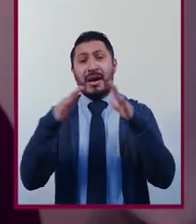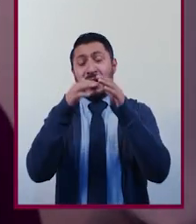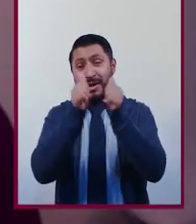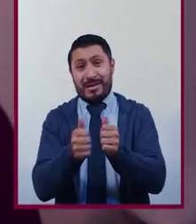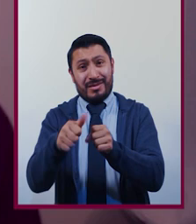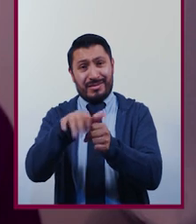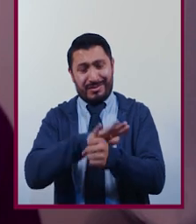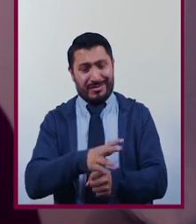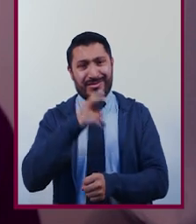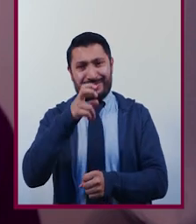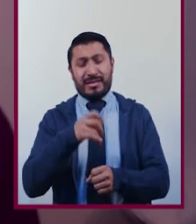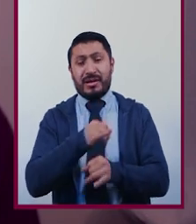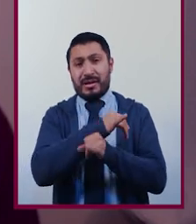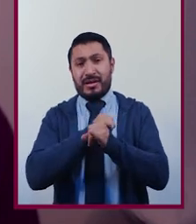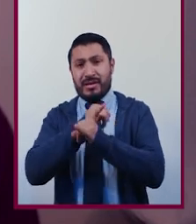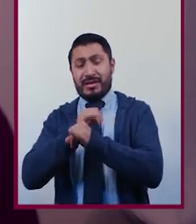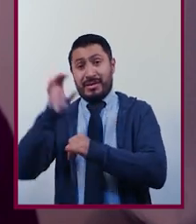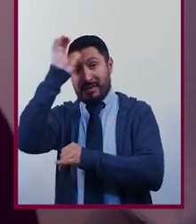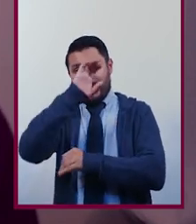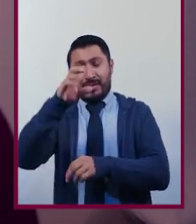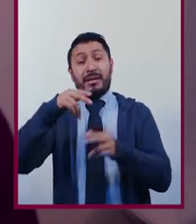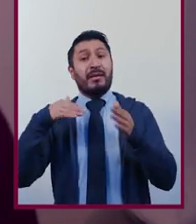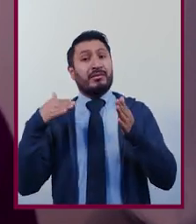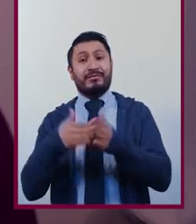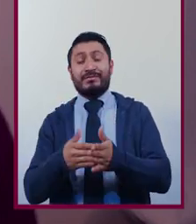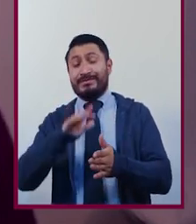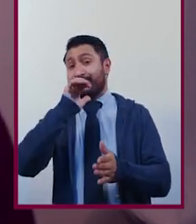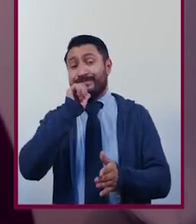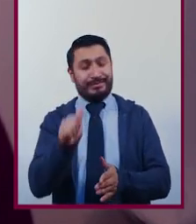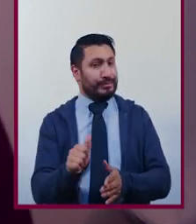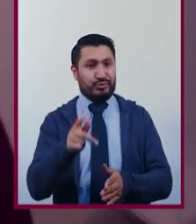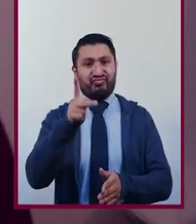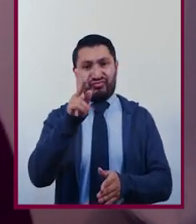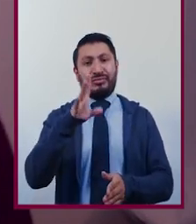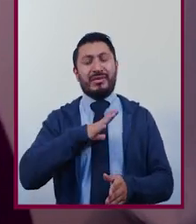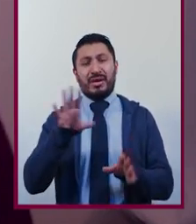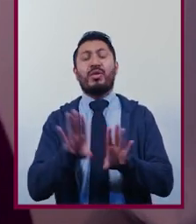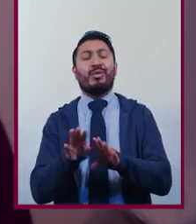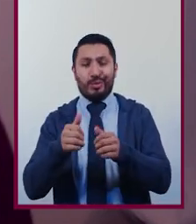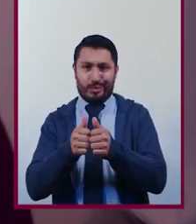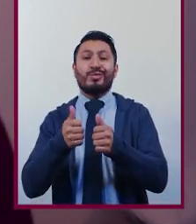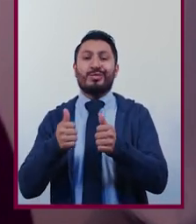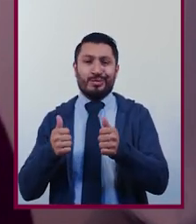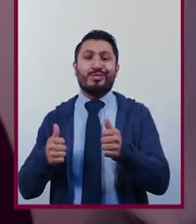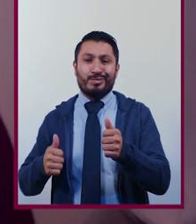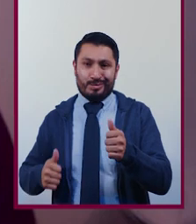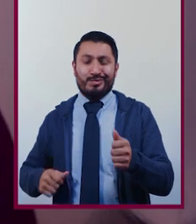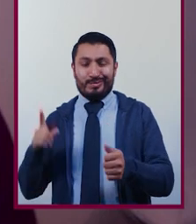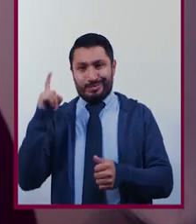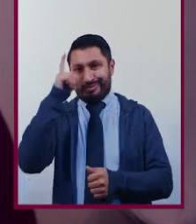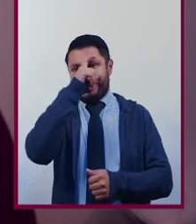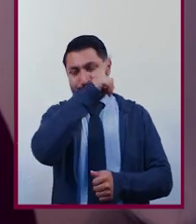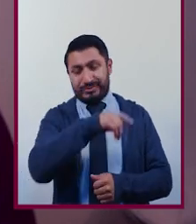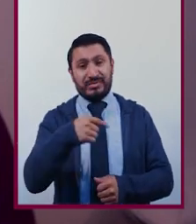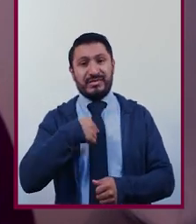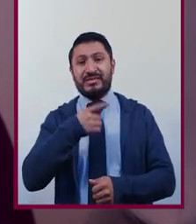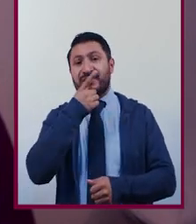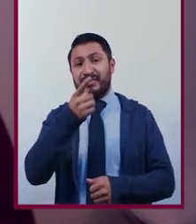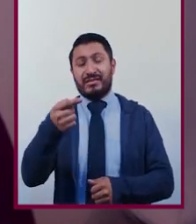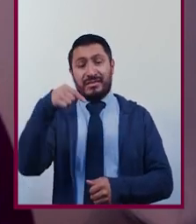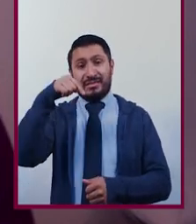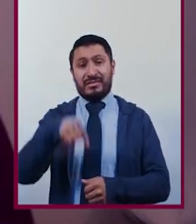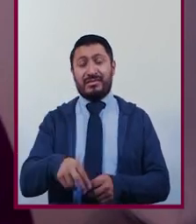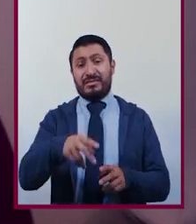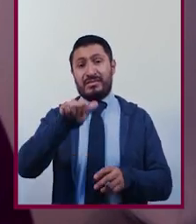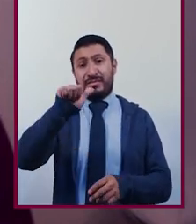la investigación científica no se ha detenido, aunque sí han ocurrido retrasos y complicaciones. Yo puedo hablar del caso